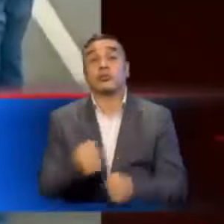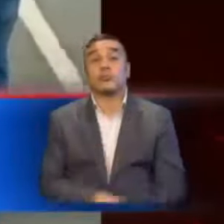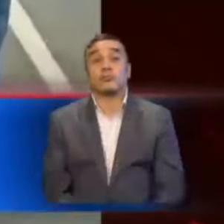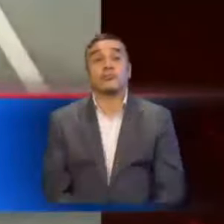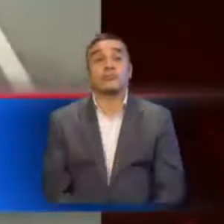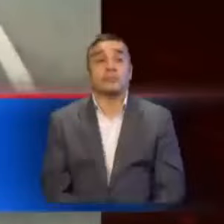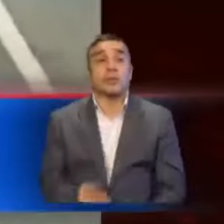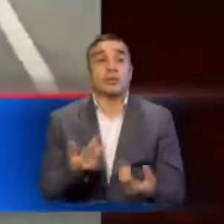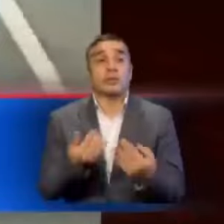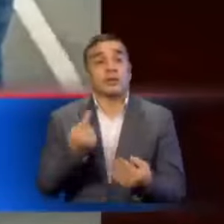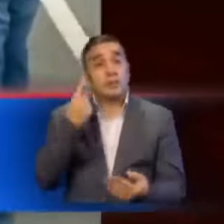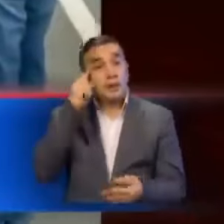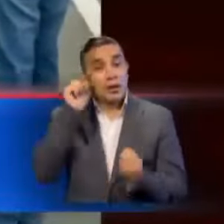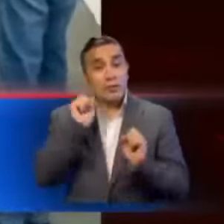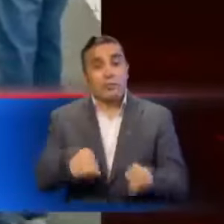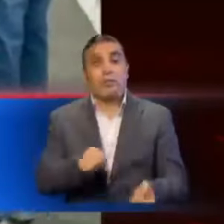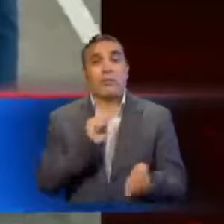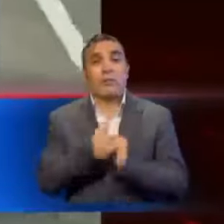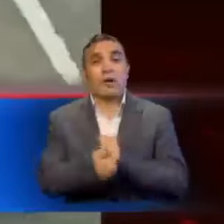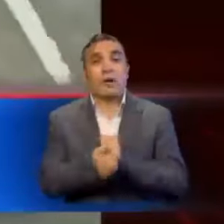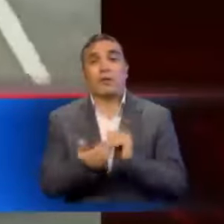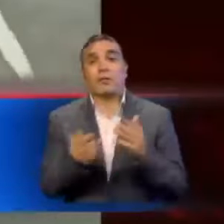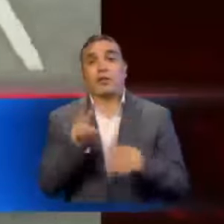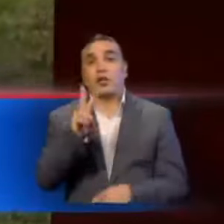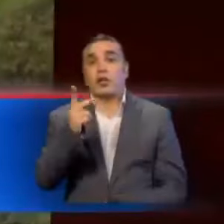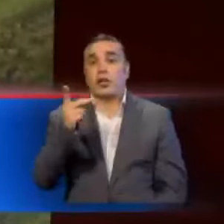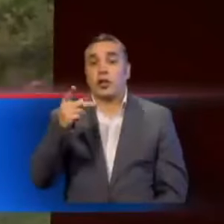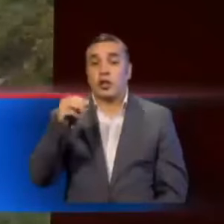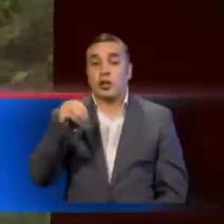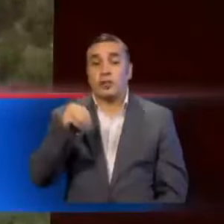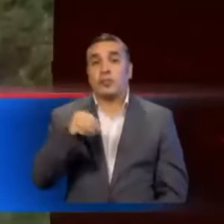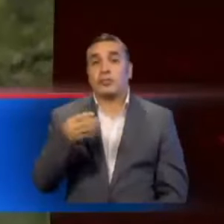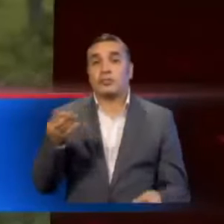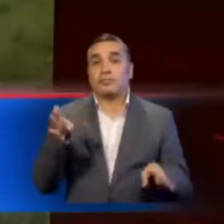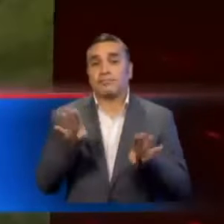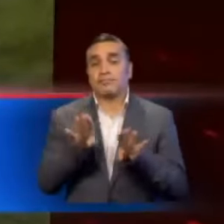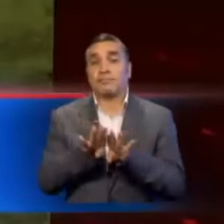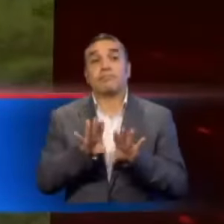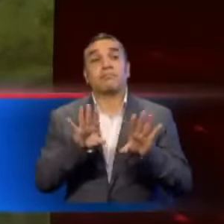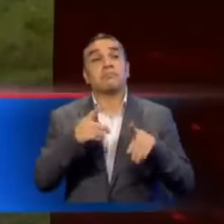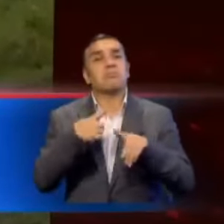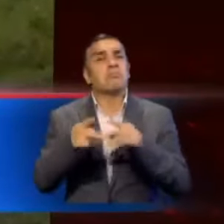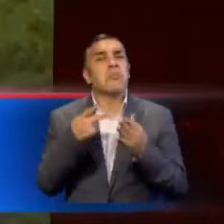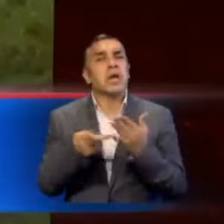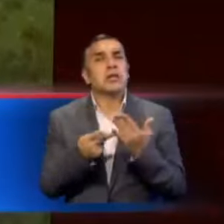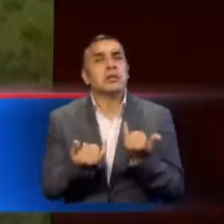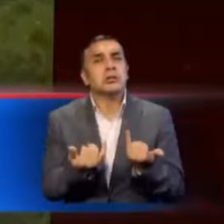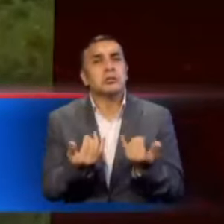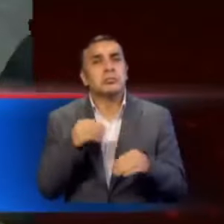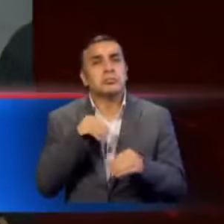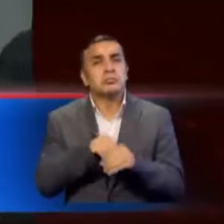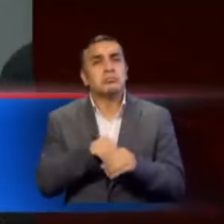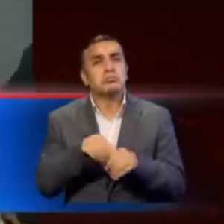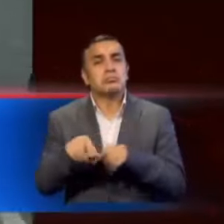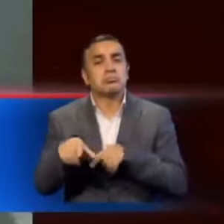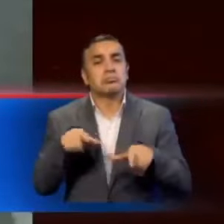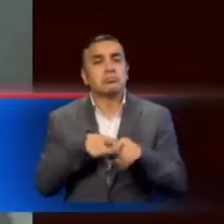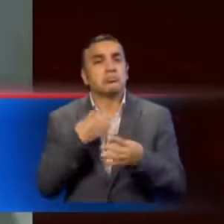están esperando para poder transitar por aquí en aproximadamente 2 kilómetros de cierre. Pero, ¿qué es lo que está pasando dentro de las